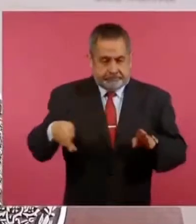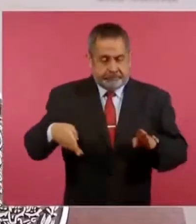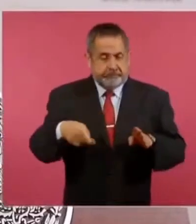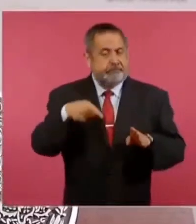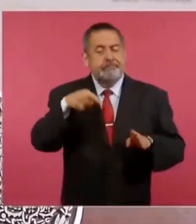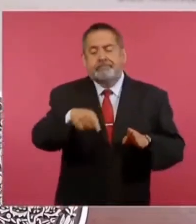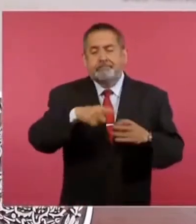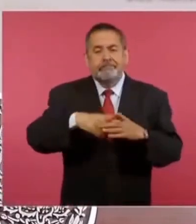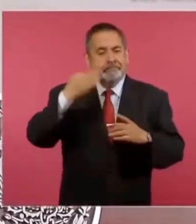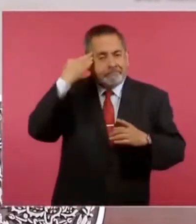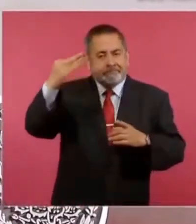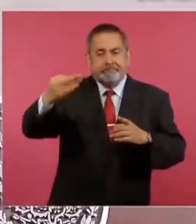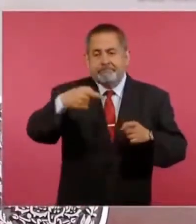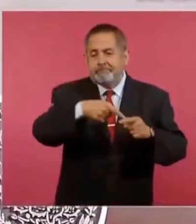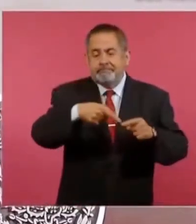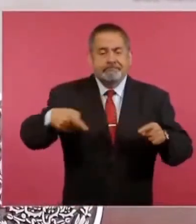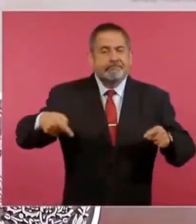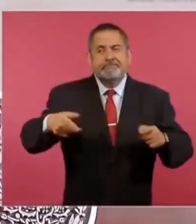el periodo